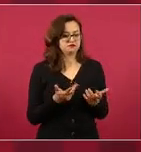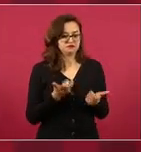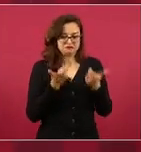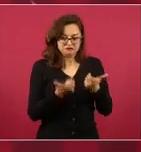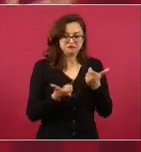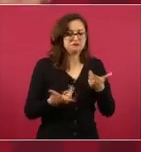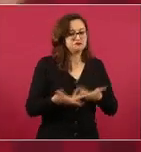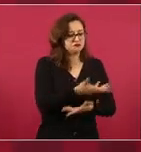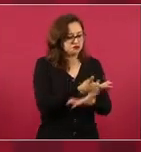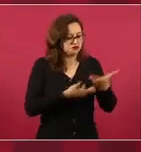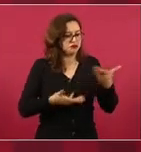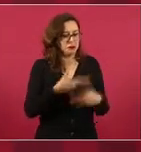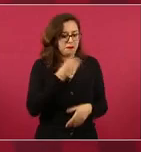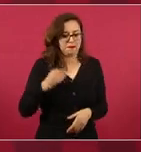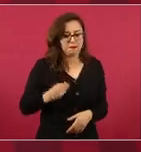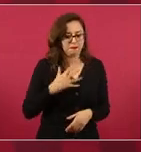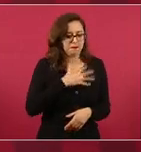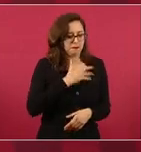porque